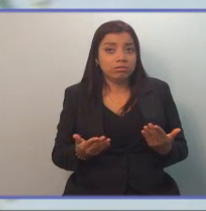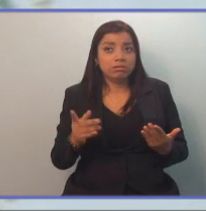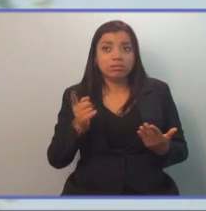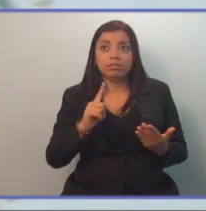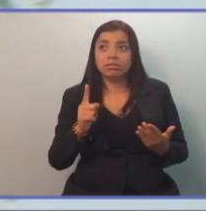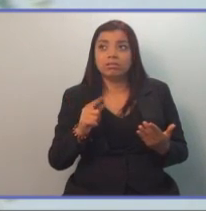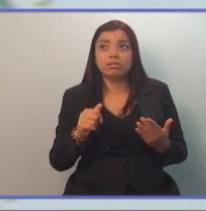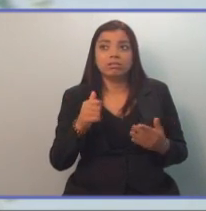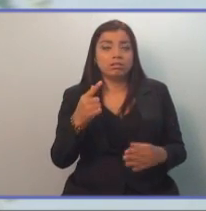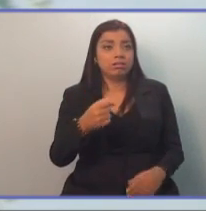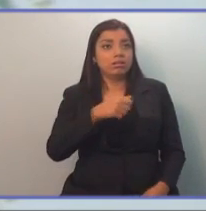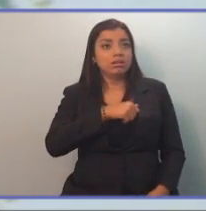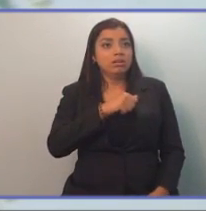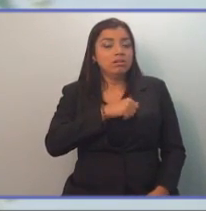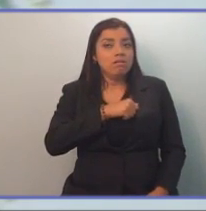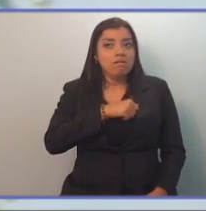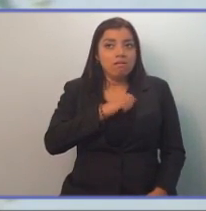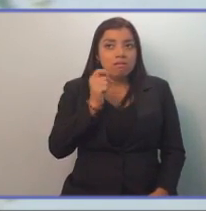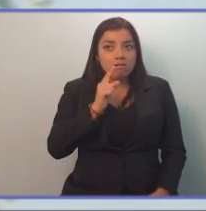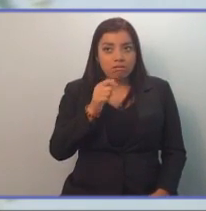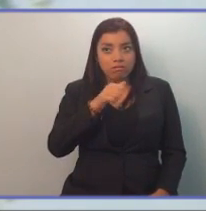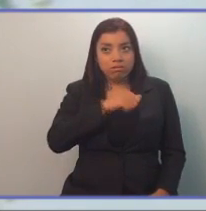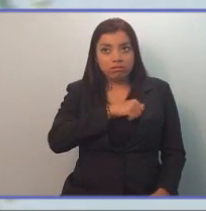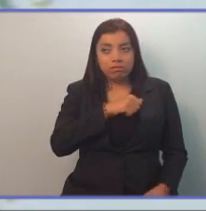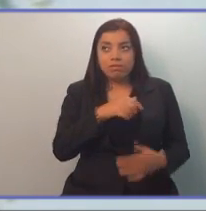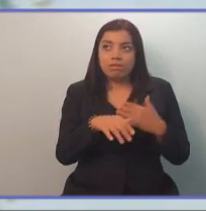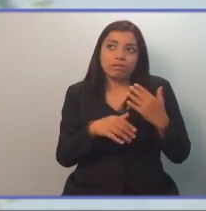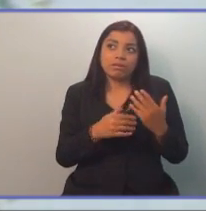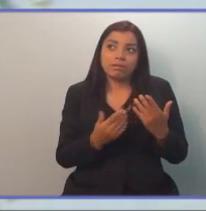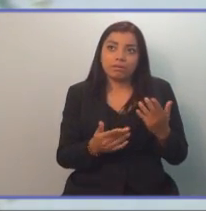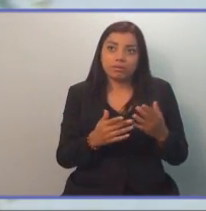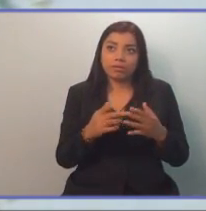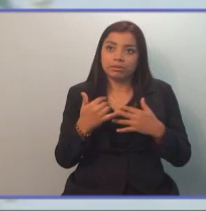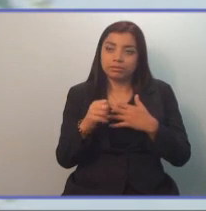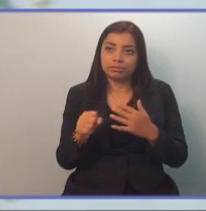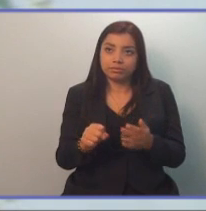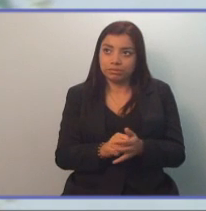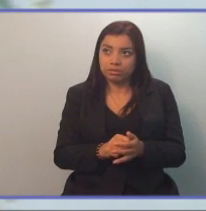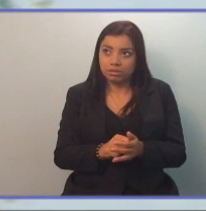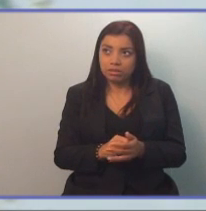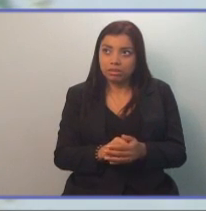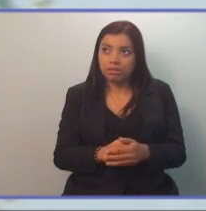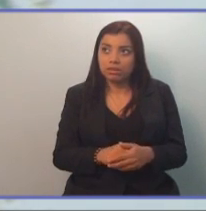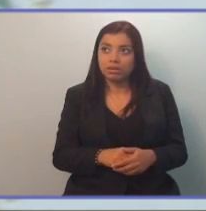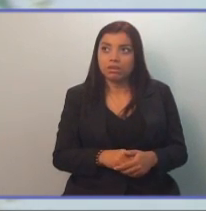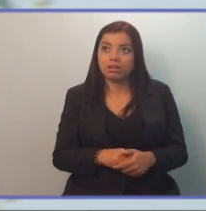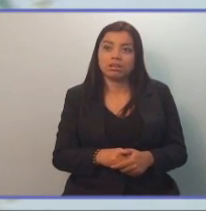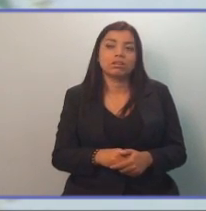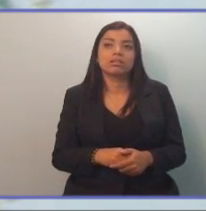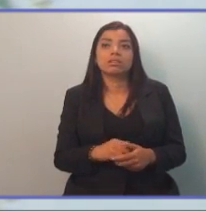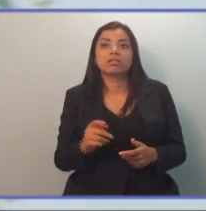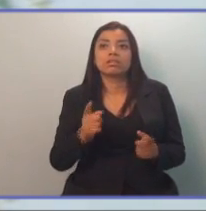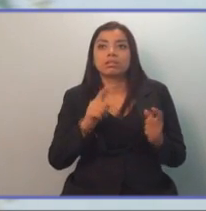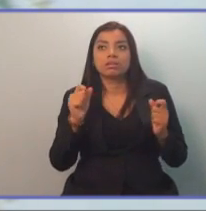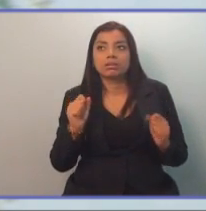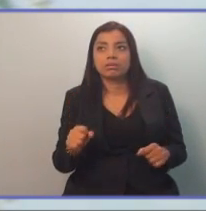digamos, competencias que no le corresponden, que le corresponden al legislativo. No